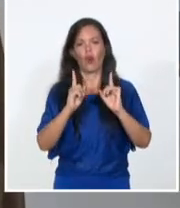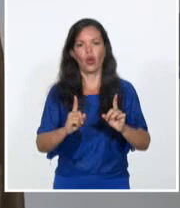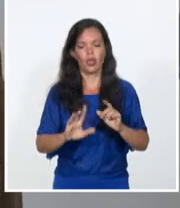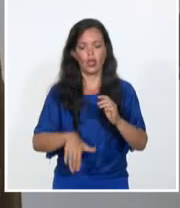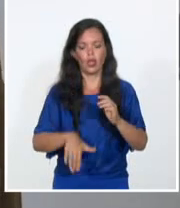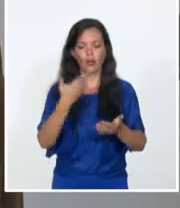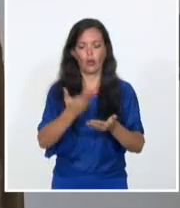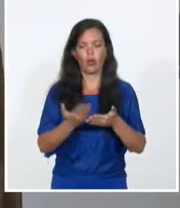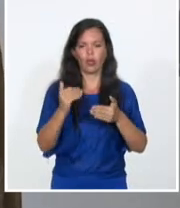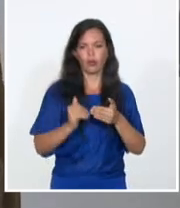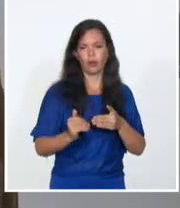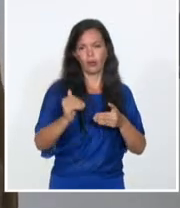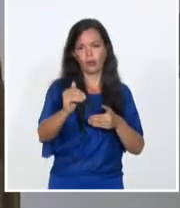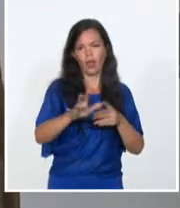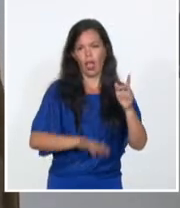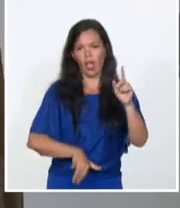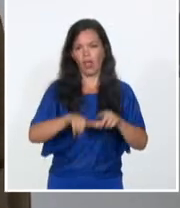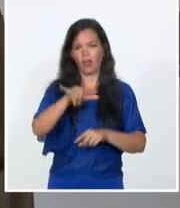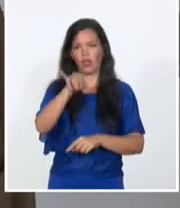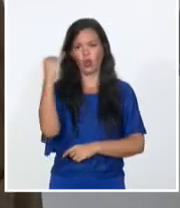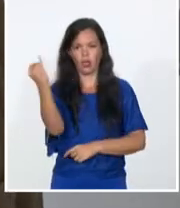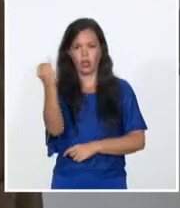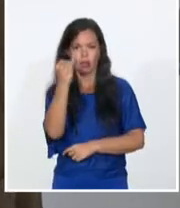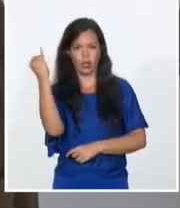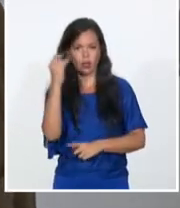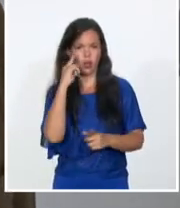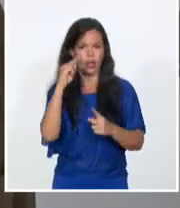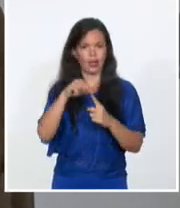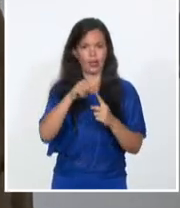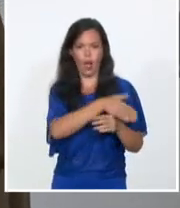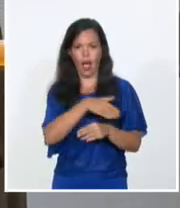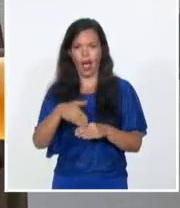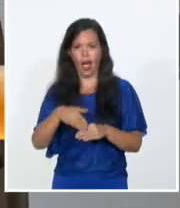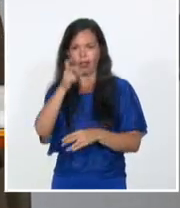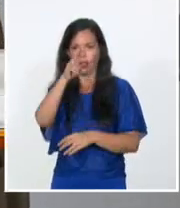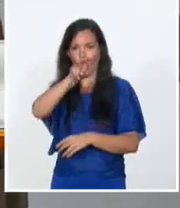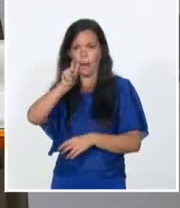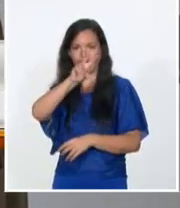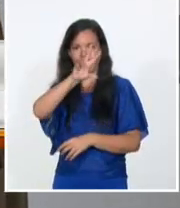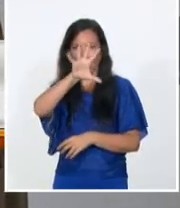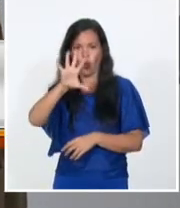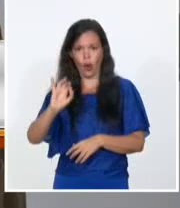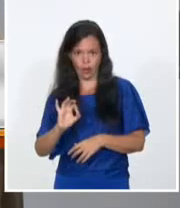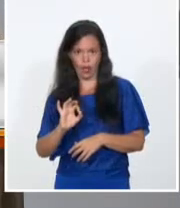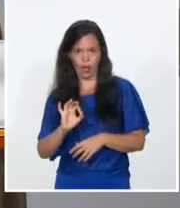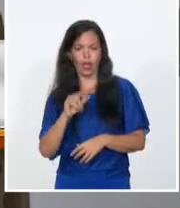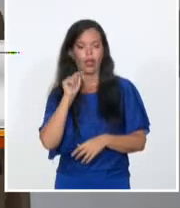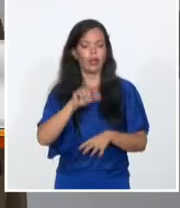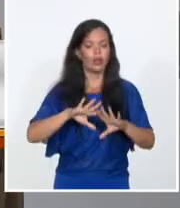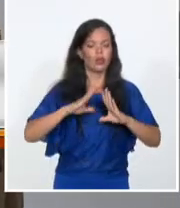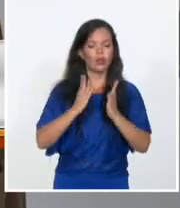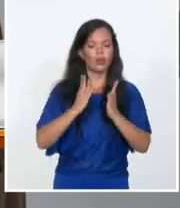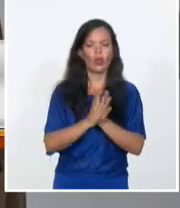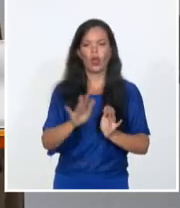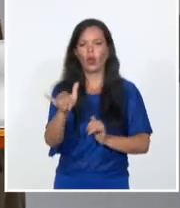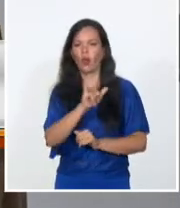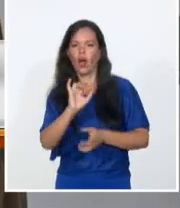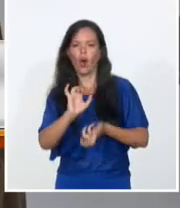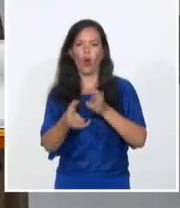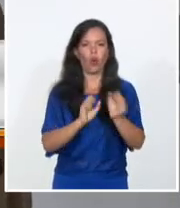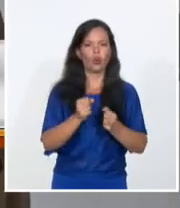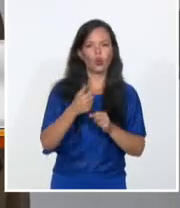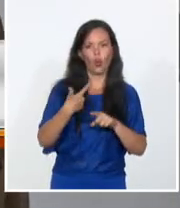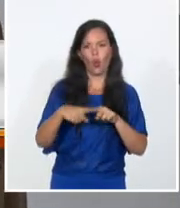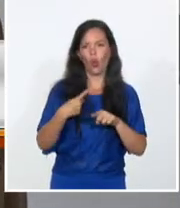aviación internacional, como son los objetivos al 2050 para la reducción de los gases de efecto invernadero, los combustibles SAF